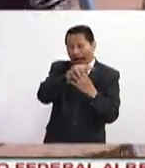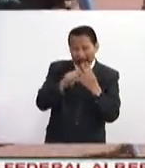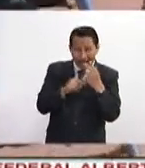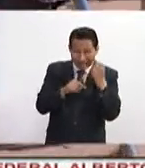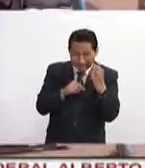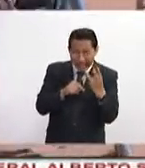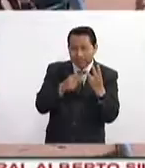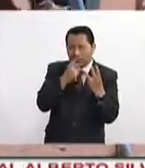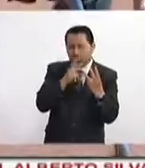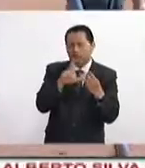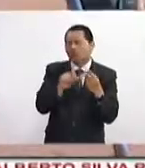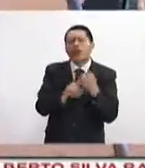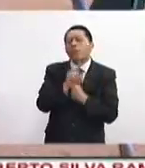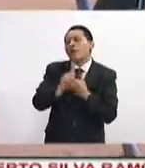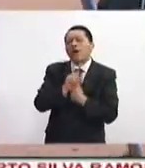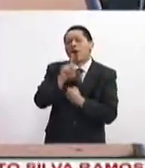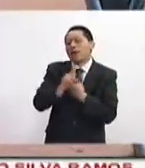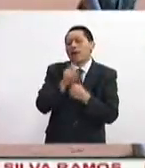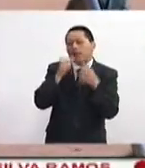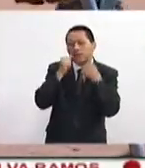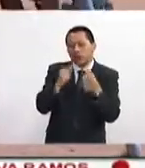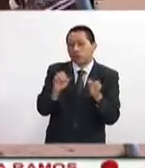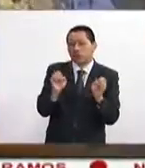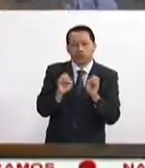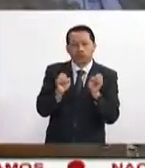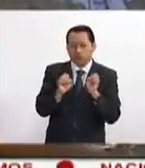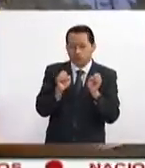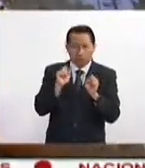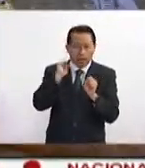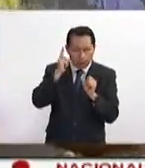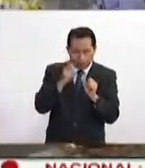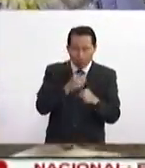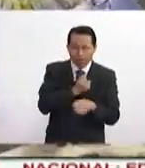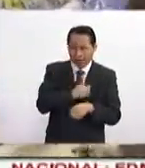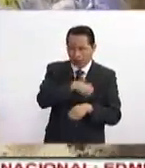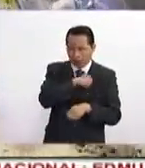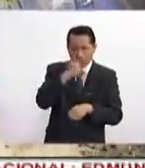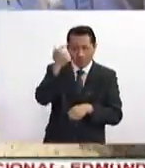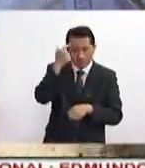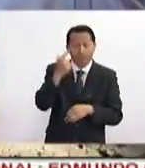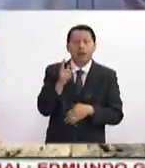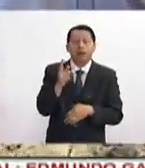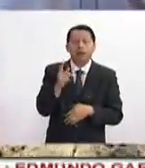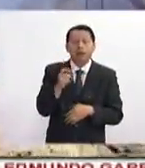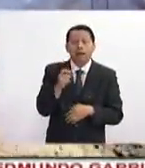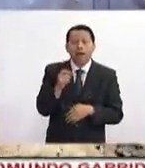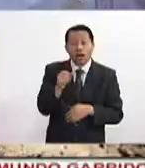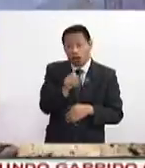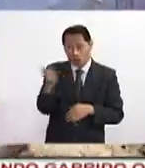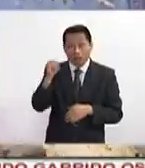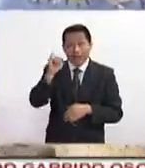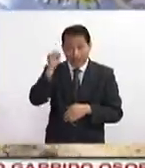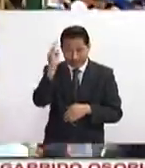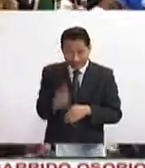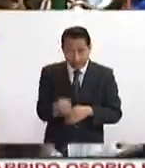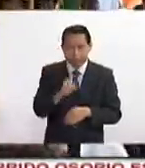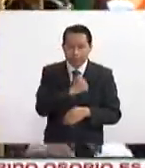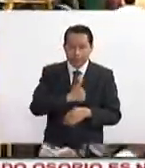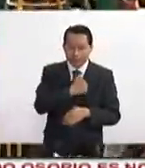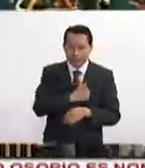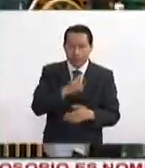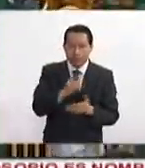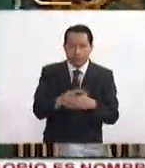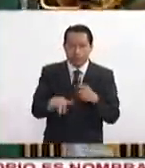trate de un problema que requiere atención de salud mental. De los que sí lo aceptan, lamentablemente, solo